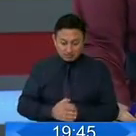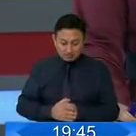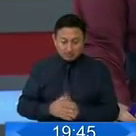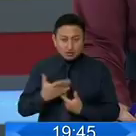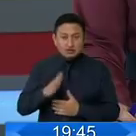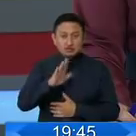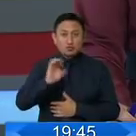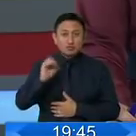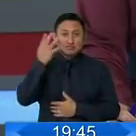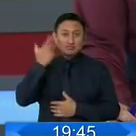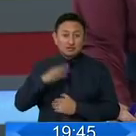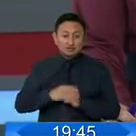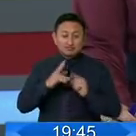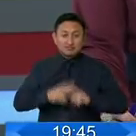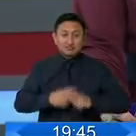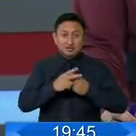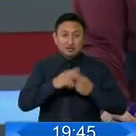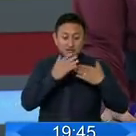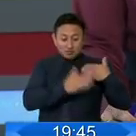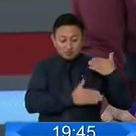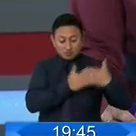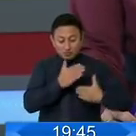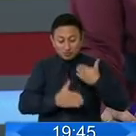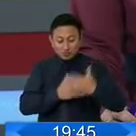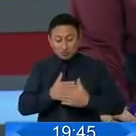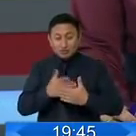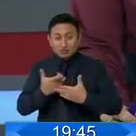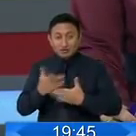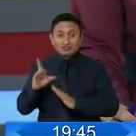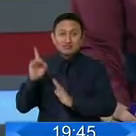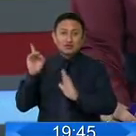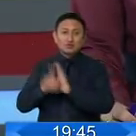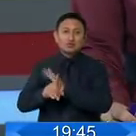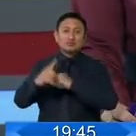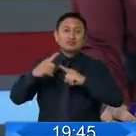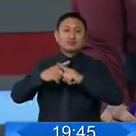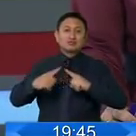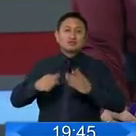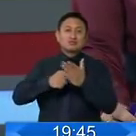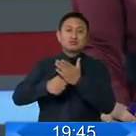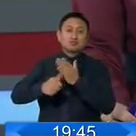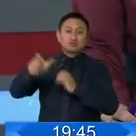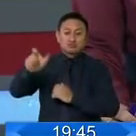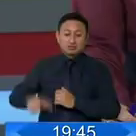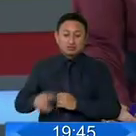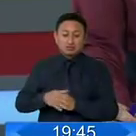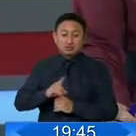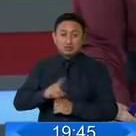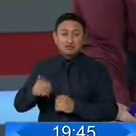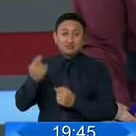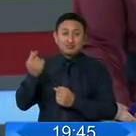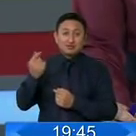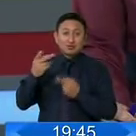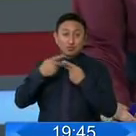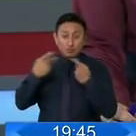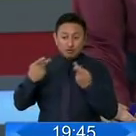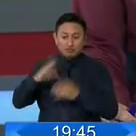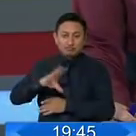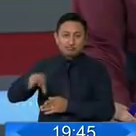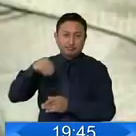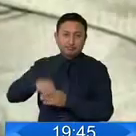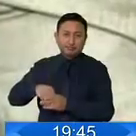50 días desde que iniciara el proceso en el que se le acusó al exsecretario de Estado de un mal manejo de fondos públicos.